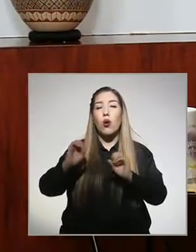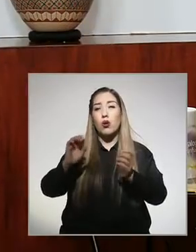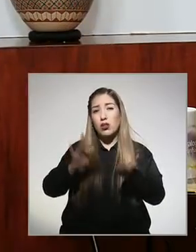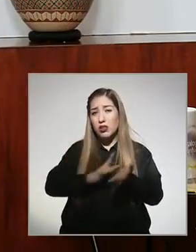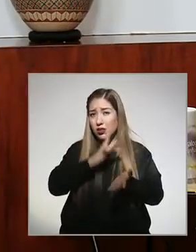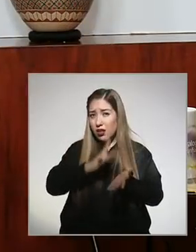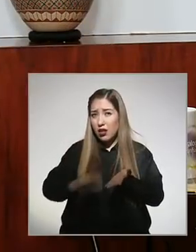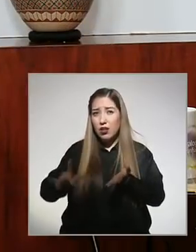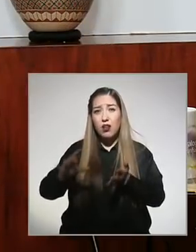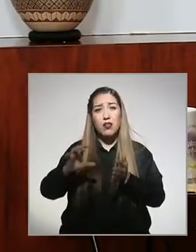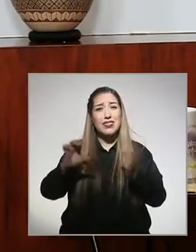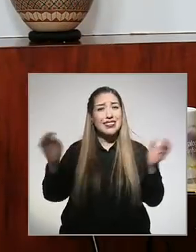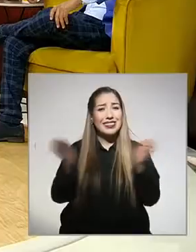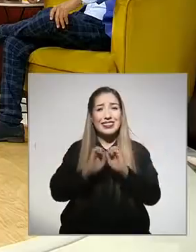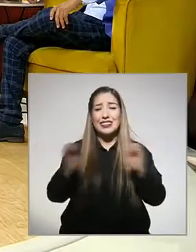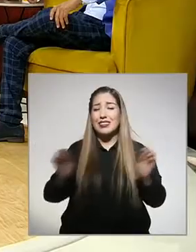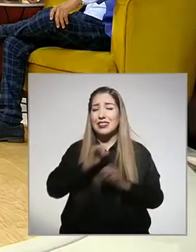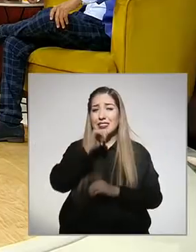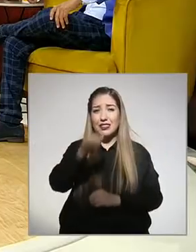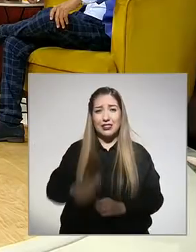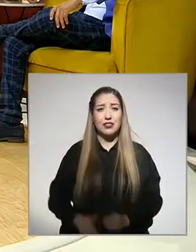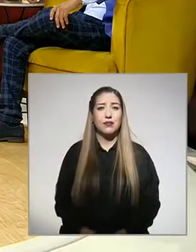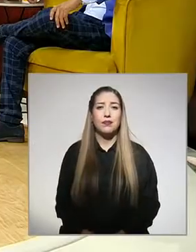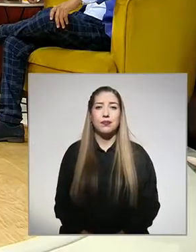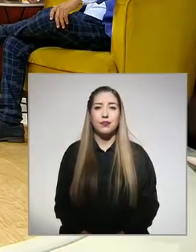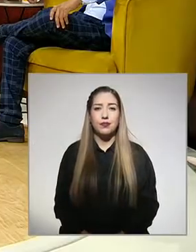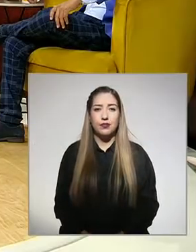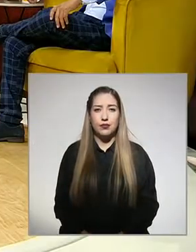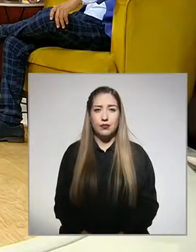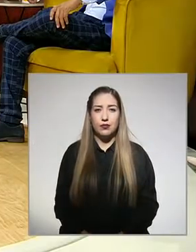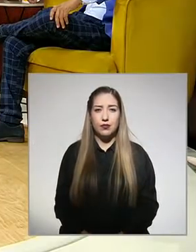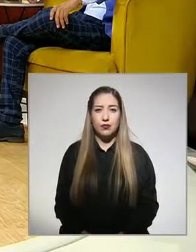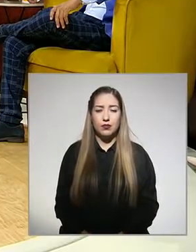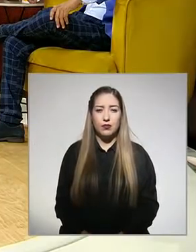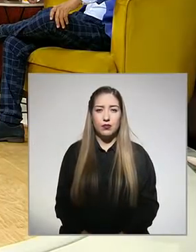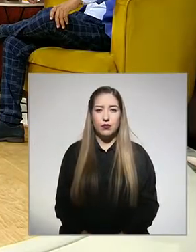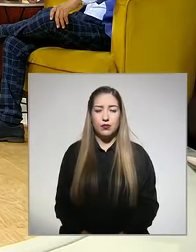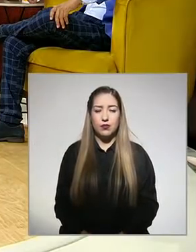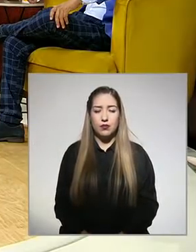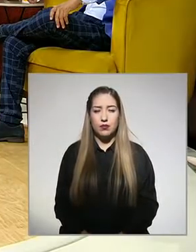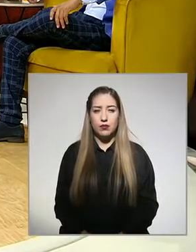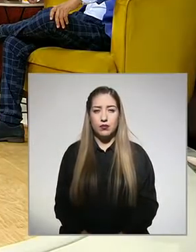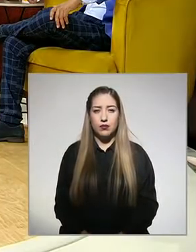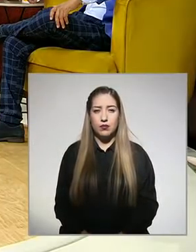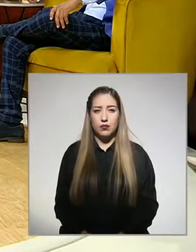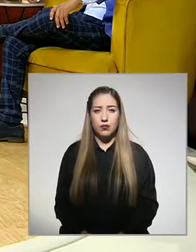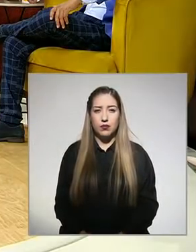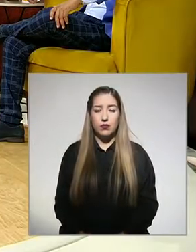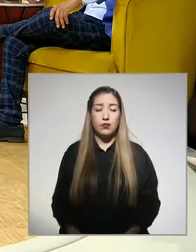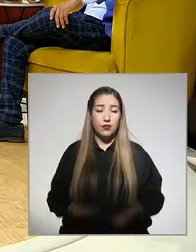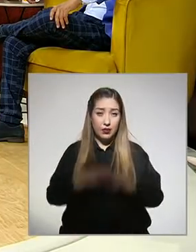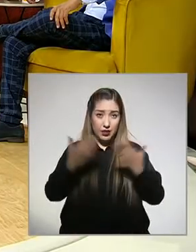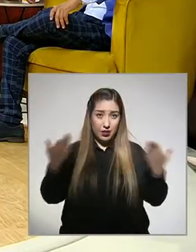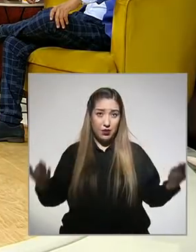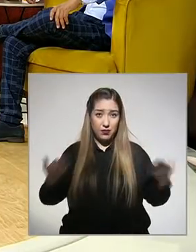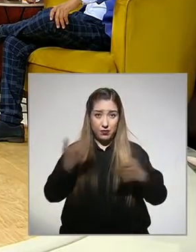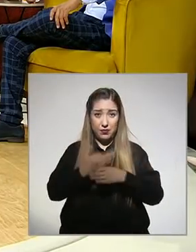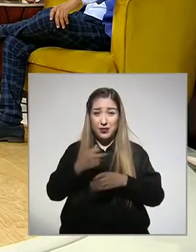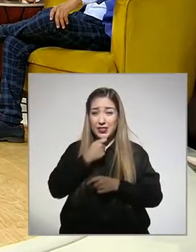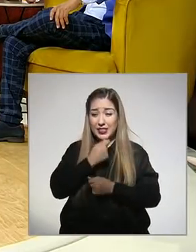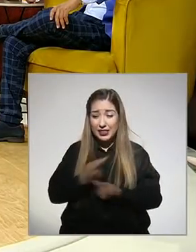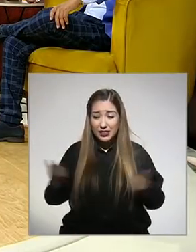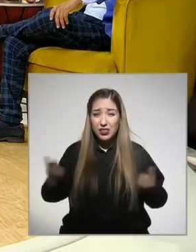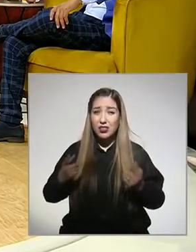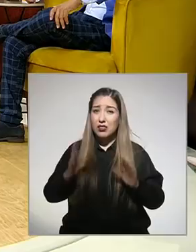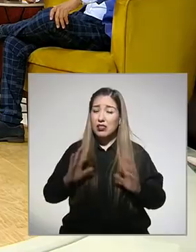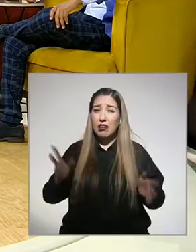tabletas, ni televisión. El déficit de sueño que están teniendo los niños en la actualidad, antes era solo de los